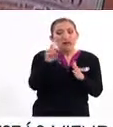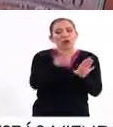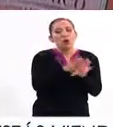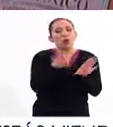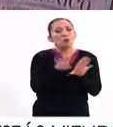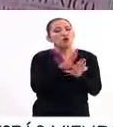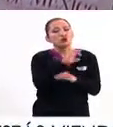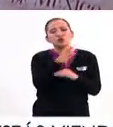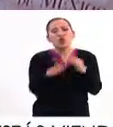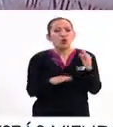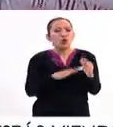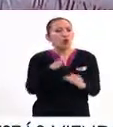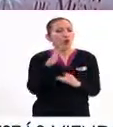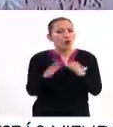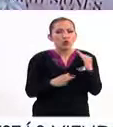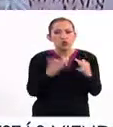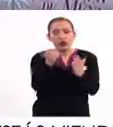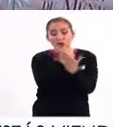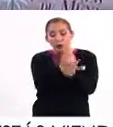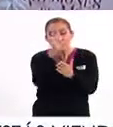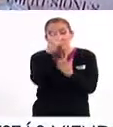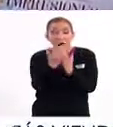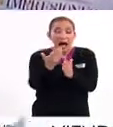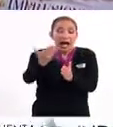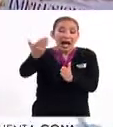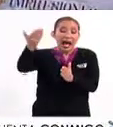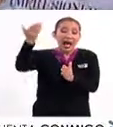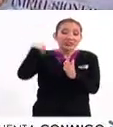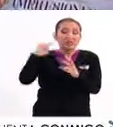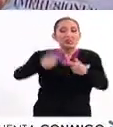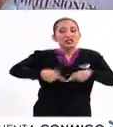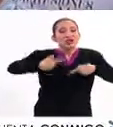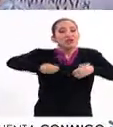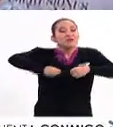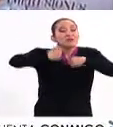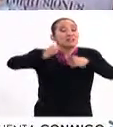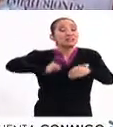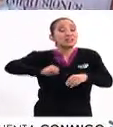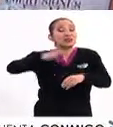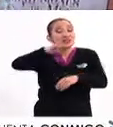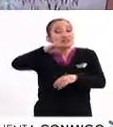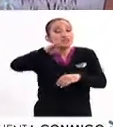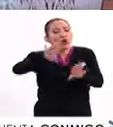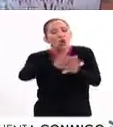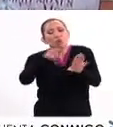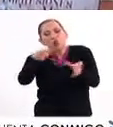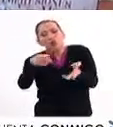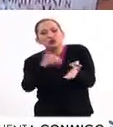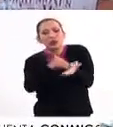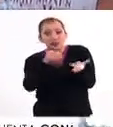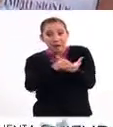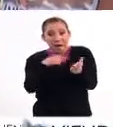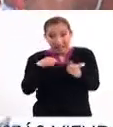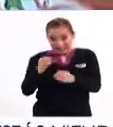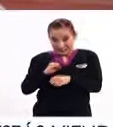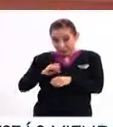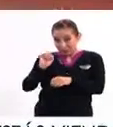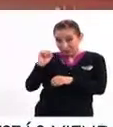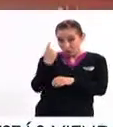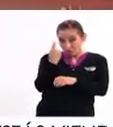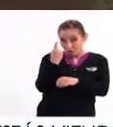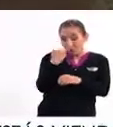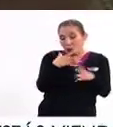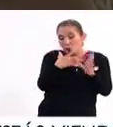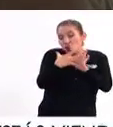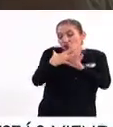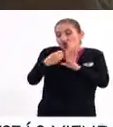todavía tenemos en pleno siglo XXI. Esos ecos. Todavía hay muchas cosas que nos hablan, que nos representan, que nos mueven, que nos conmueven,